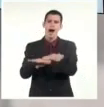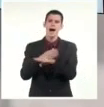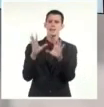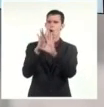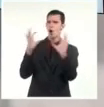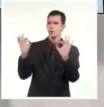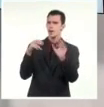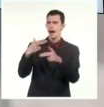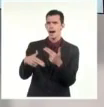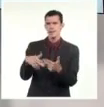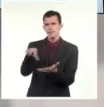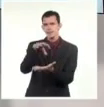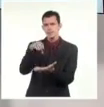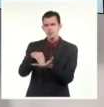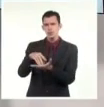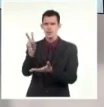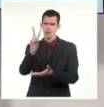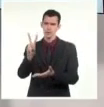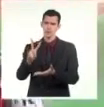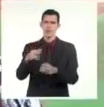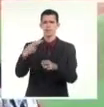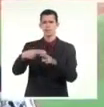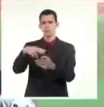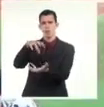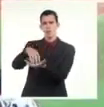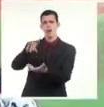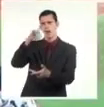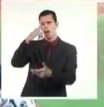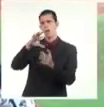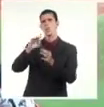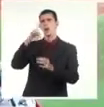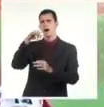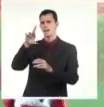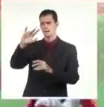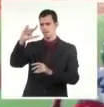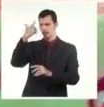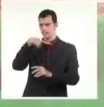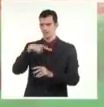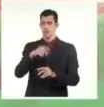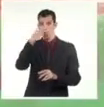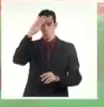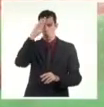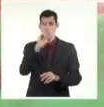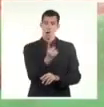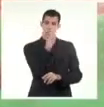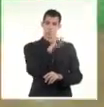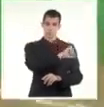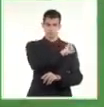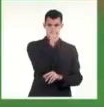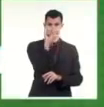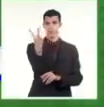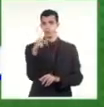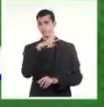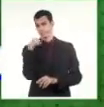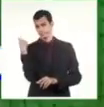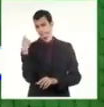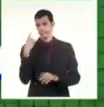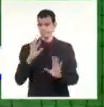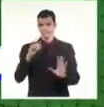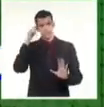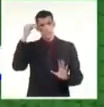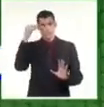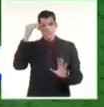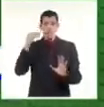días en La Guaira, Venezuela. Cuba tiene solo una victoria y dos derrotas en este evento que reparte